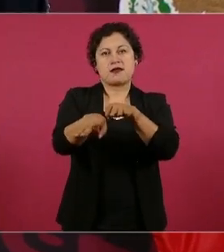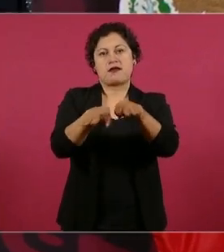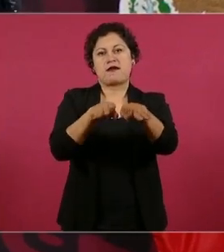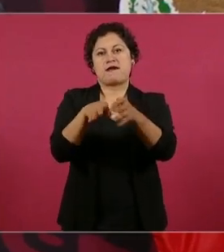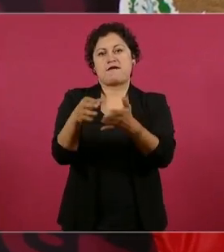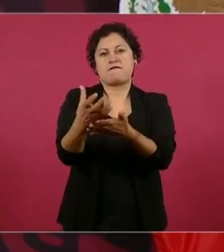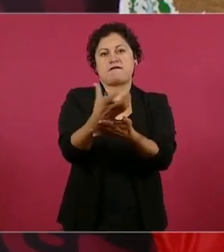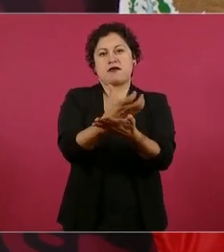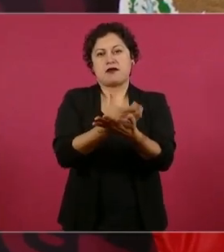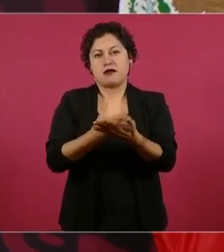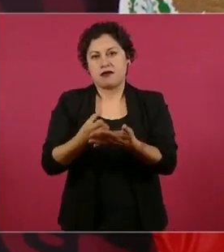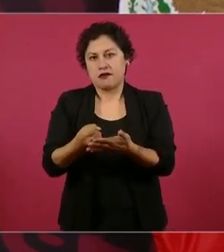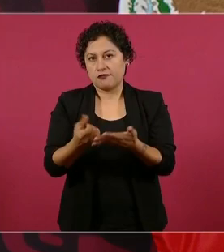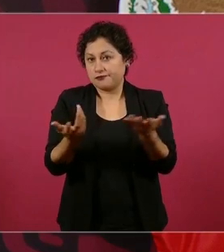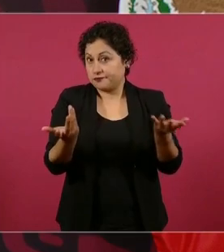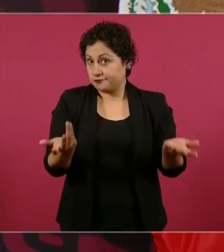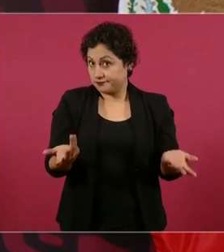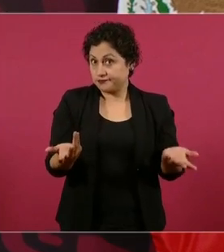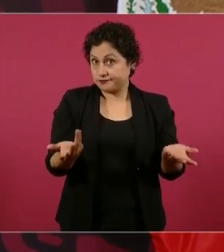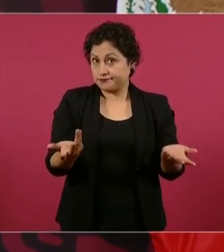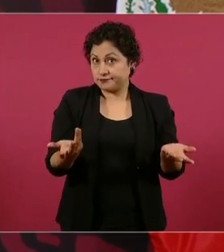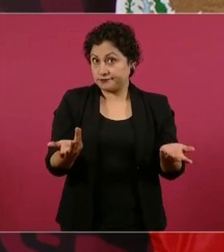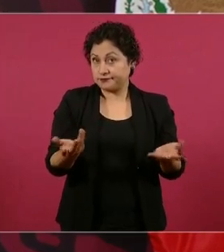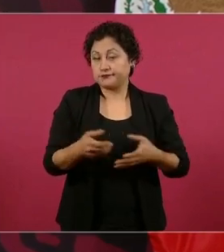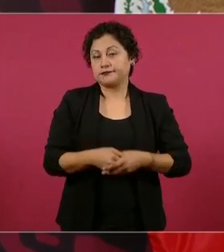Ah, pero nos tenían